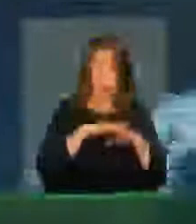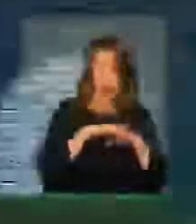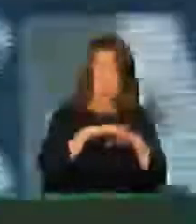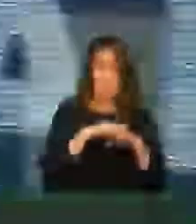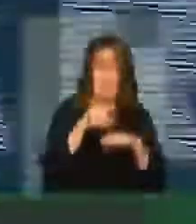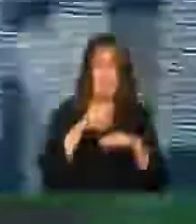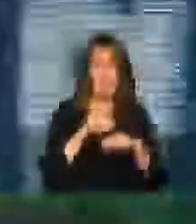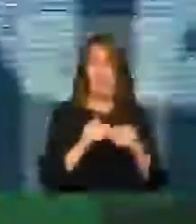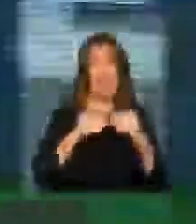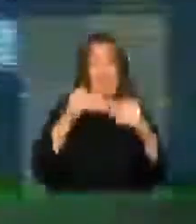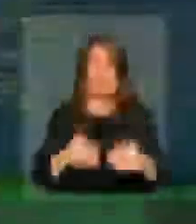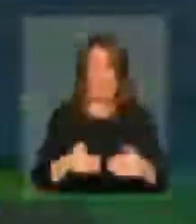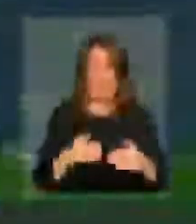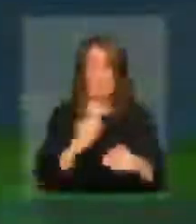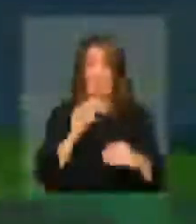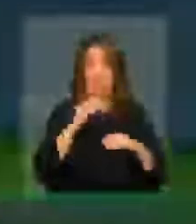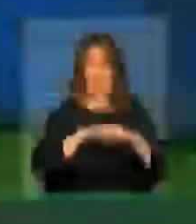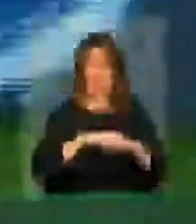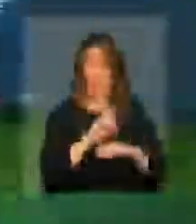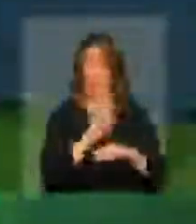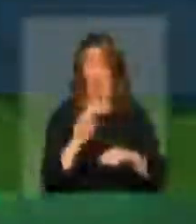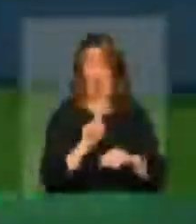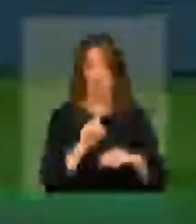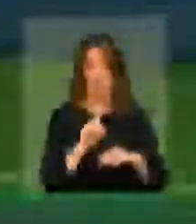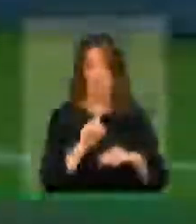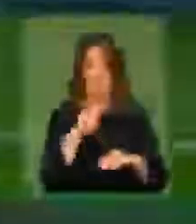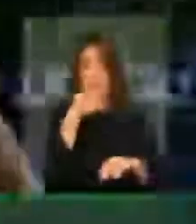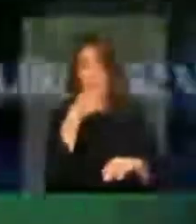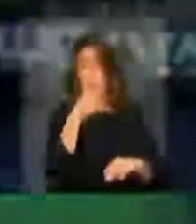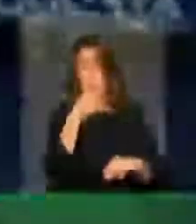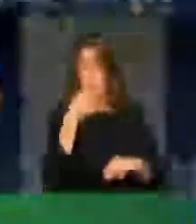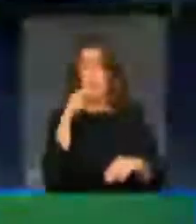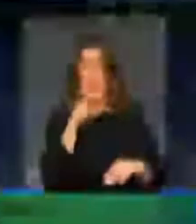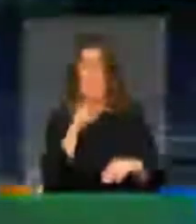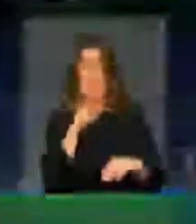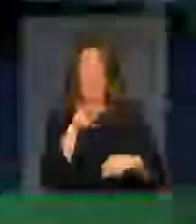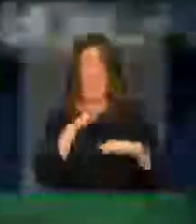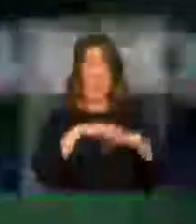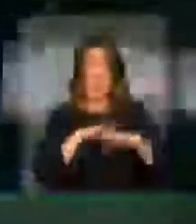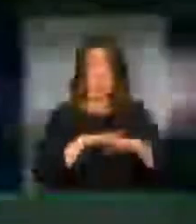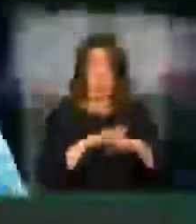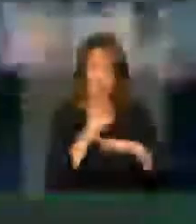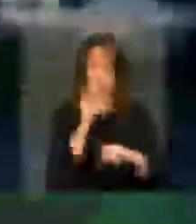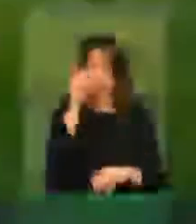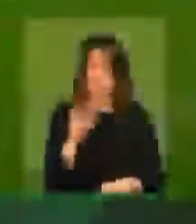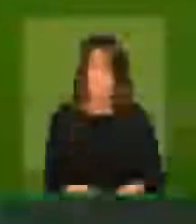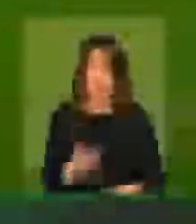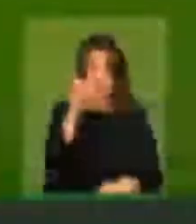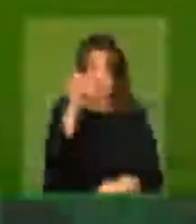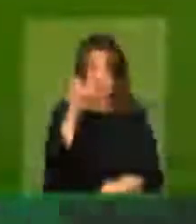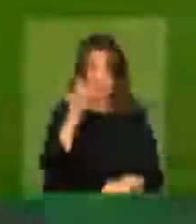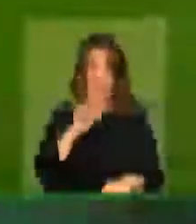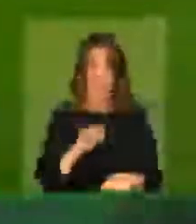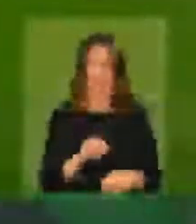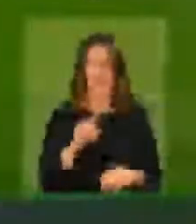está adelantado. Si no la toca, no. Matonte interpreta que la toca Cócaro en el primer palo y por tal motivo en el